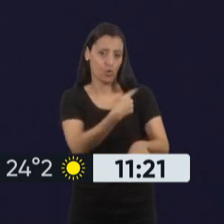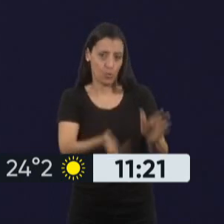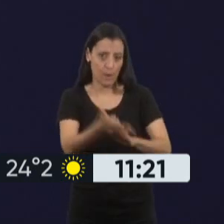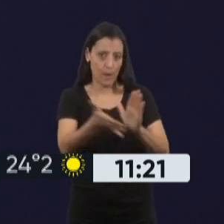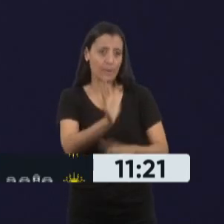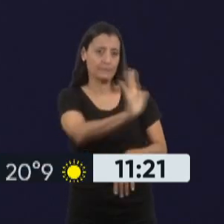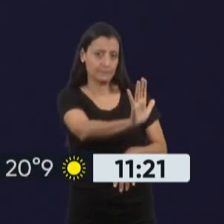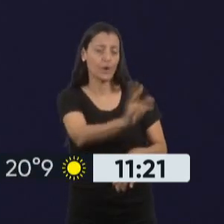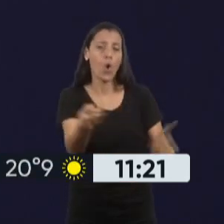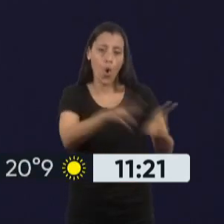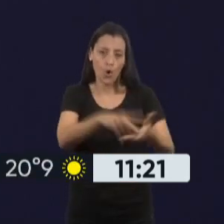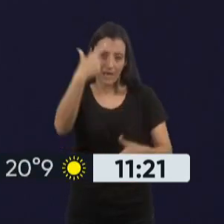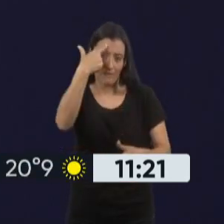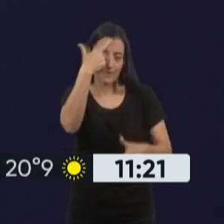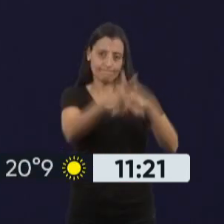Para que recapitulo.